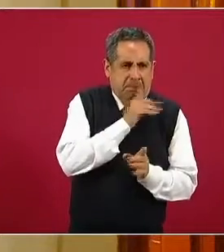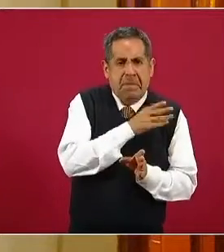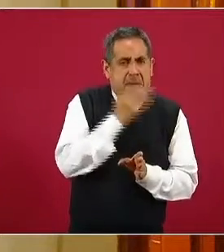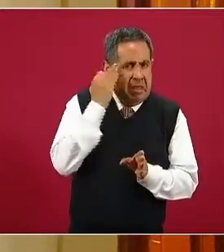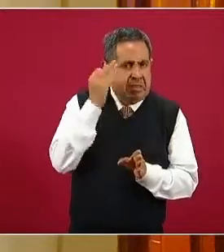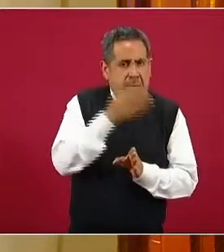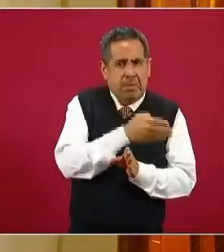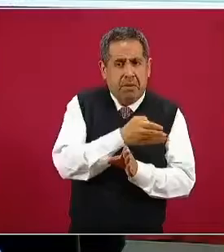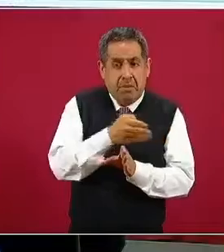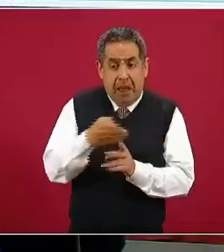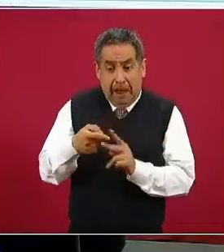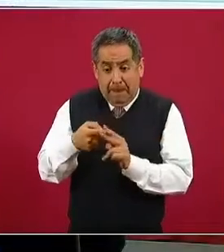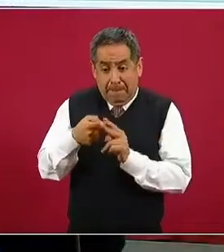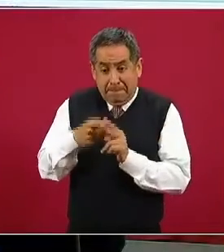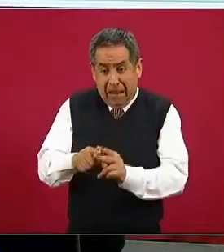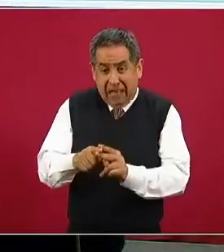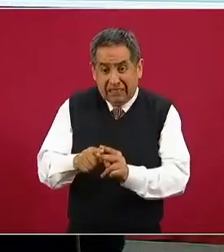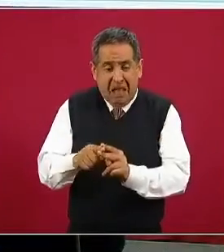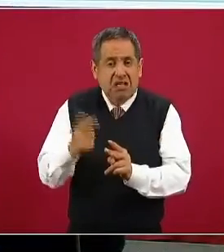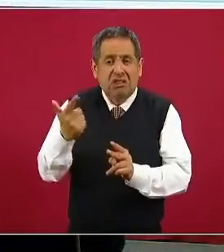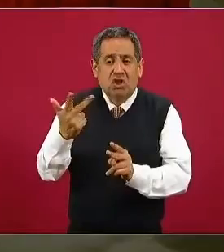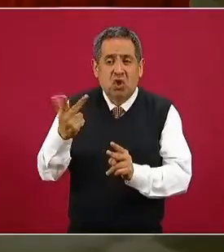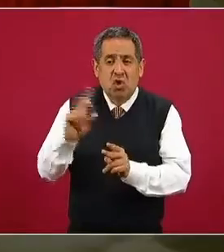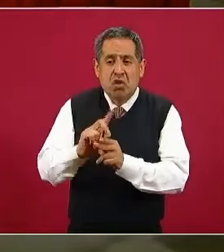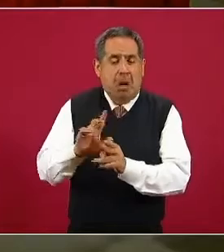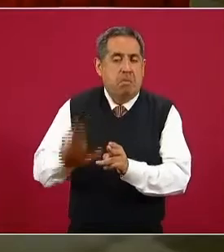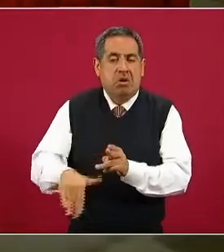de 7, 8 días. La siguiente, por favor.